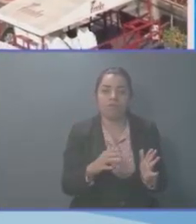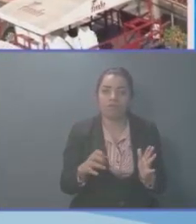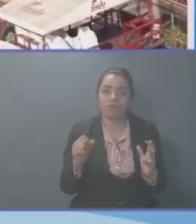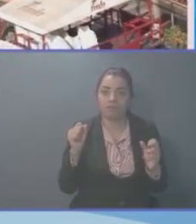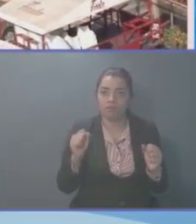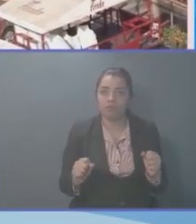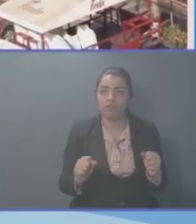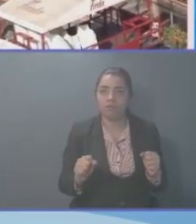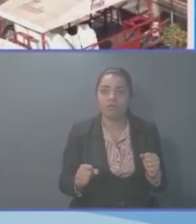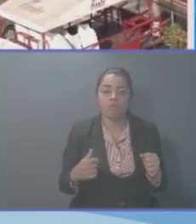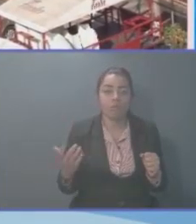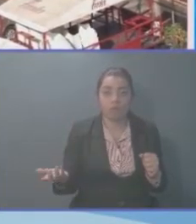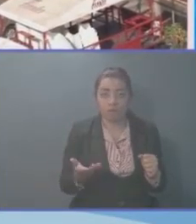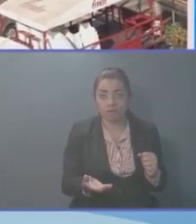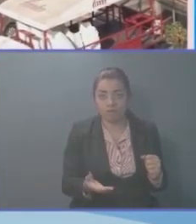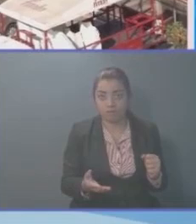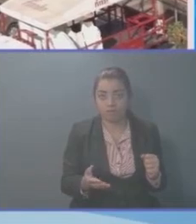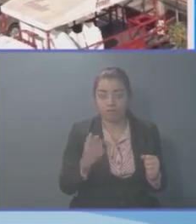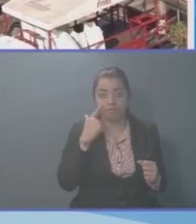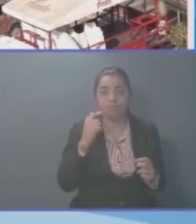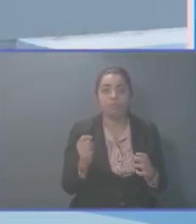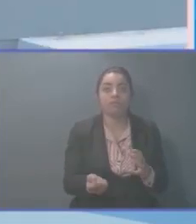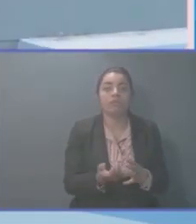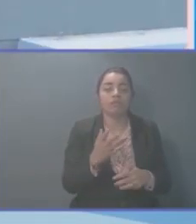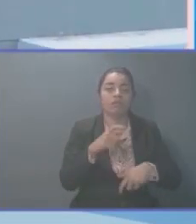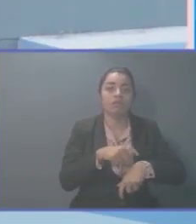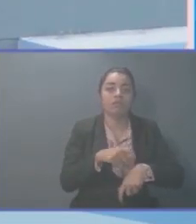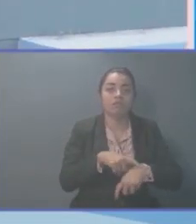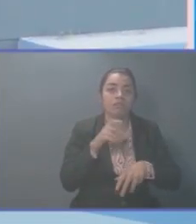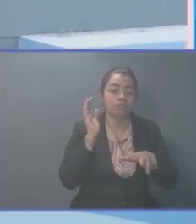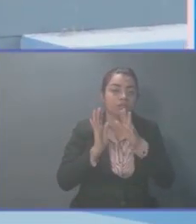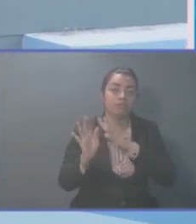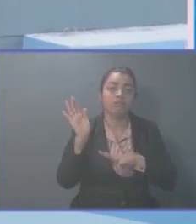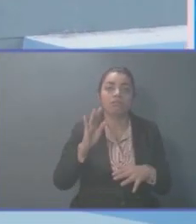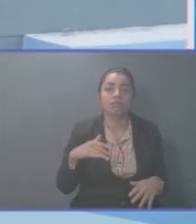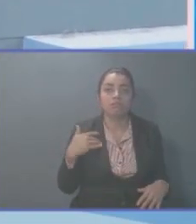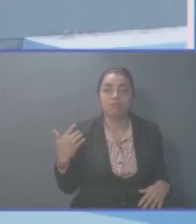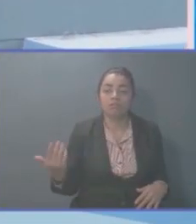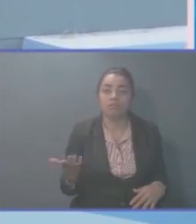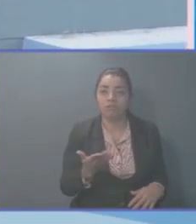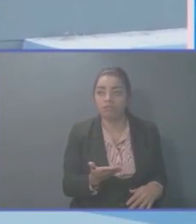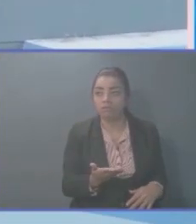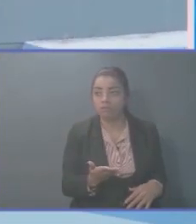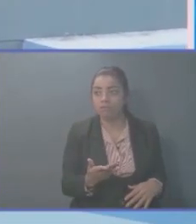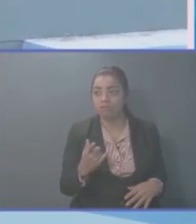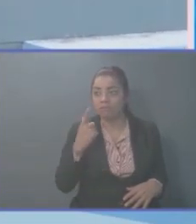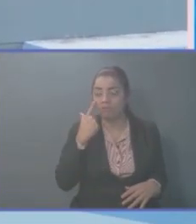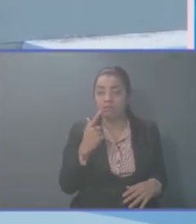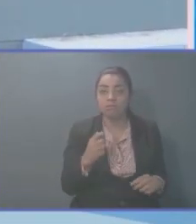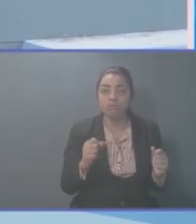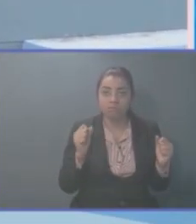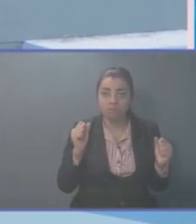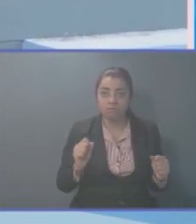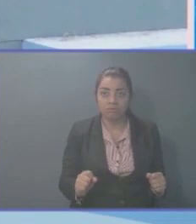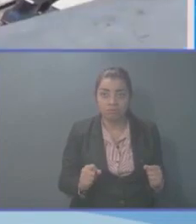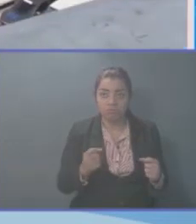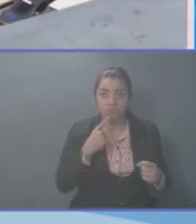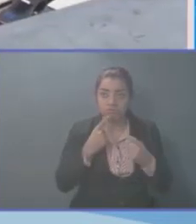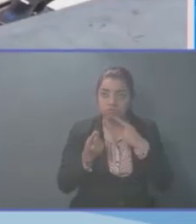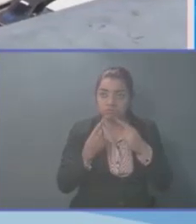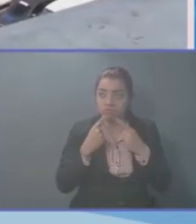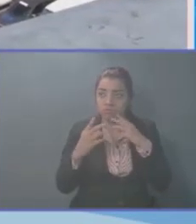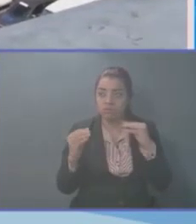en estos nuevos momentos de nuestra historia debemos ir superando, de recuperar la capacidad de diálogo,